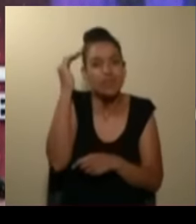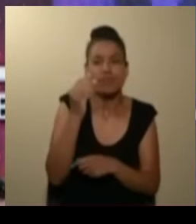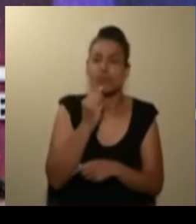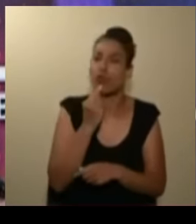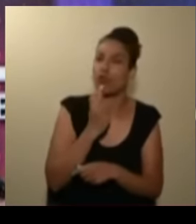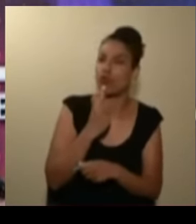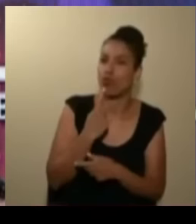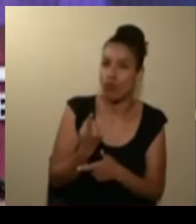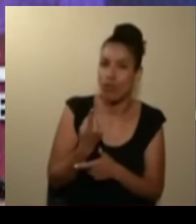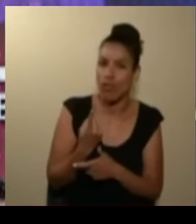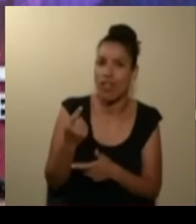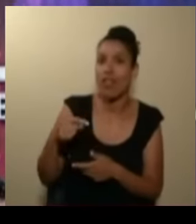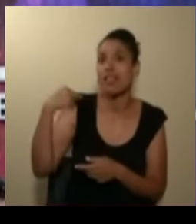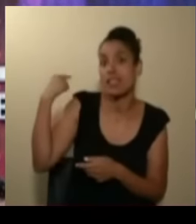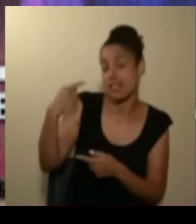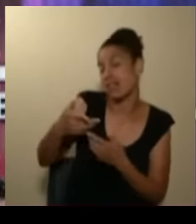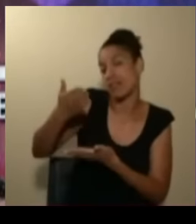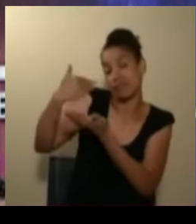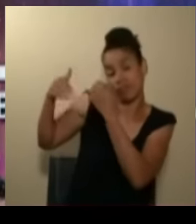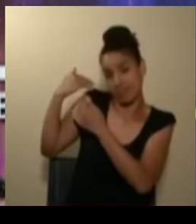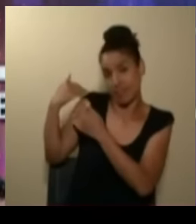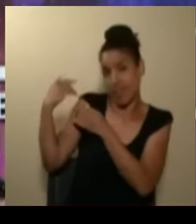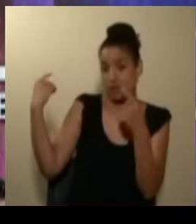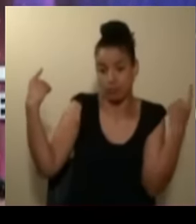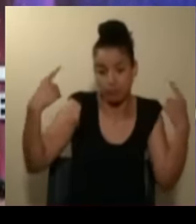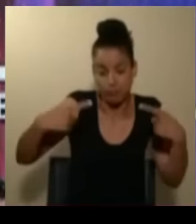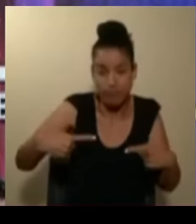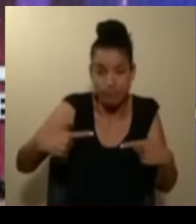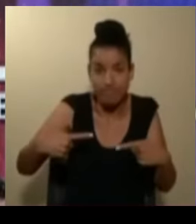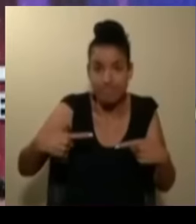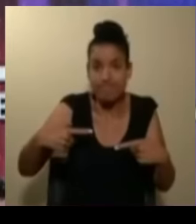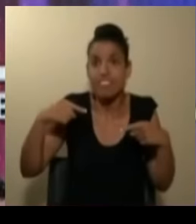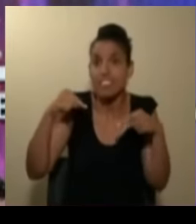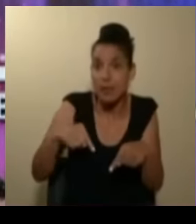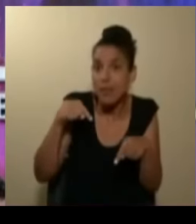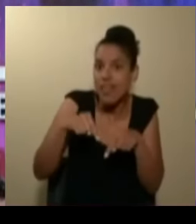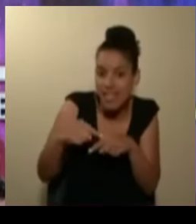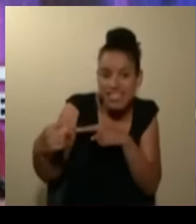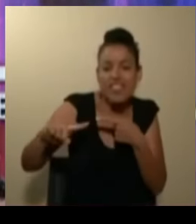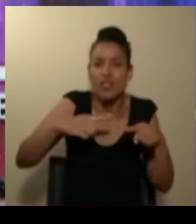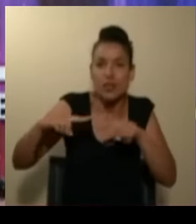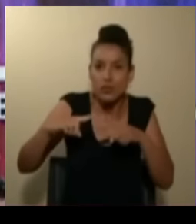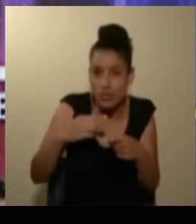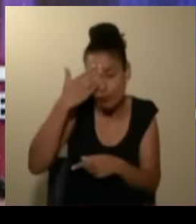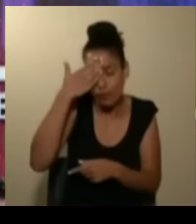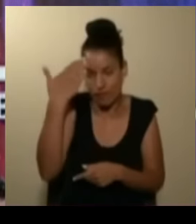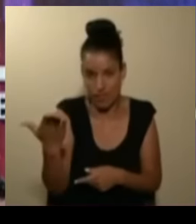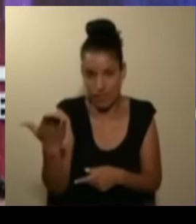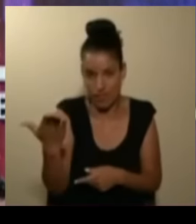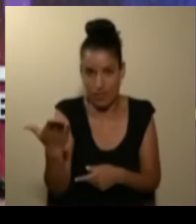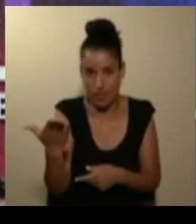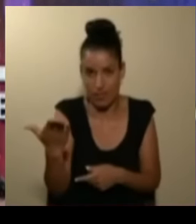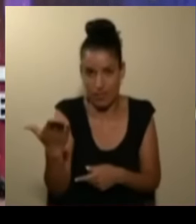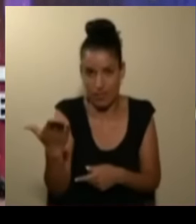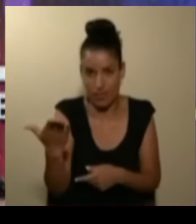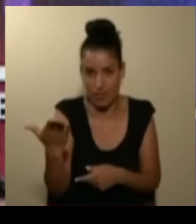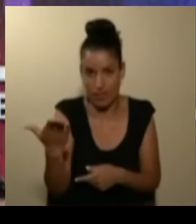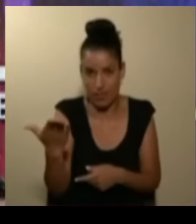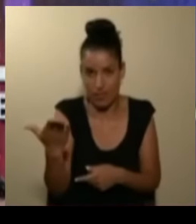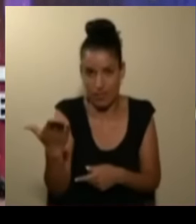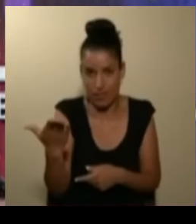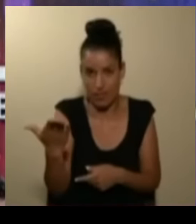que lo llevó en la discusión parlamentaria a enfrentarse con el wilsonismo y el naciente Frente Amplio. No se avanza